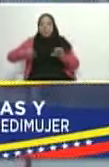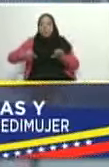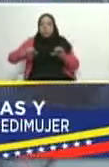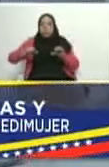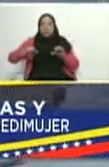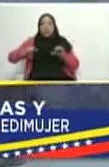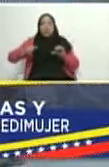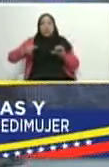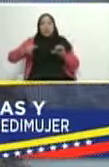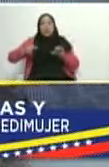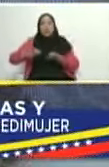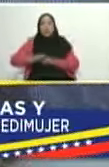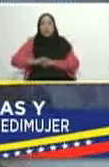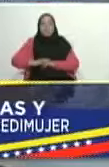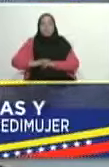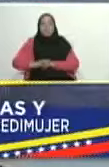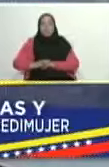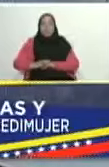de